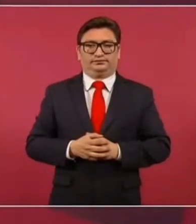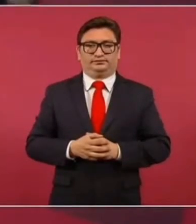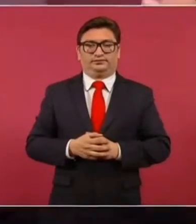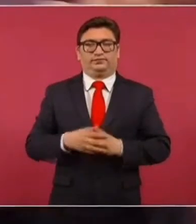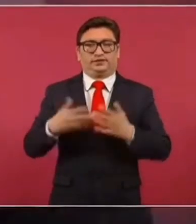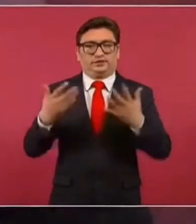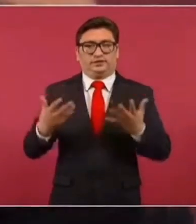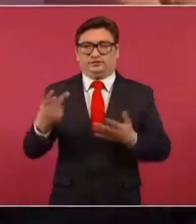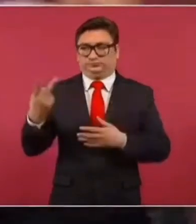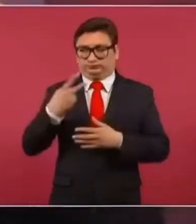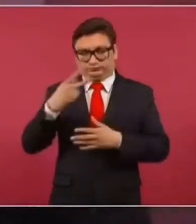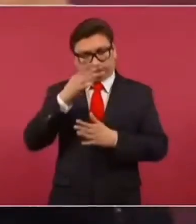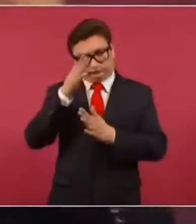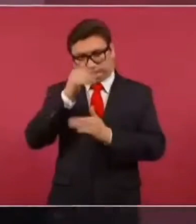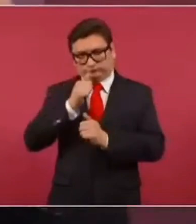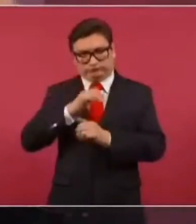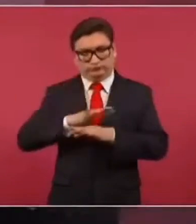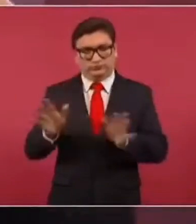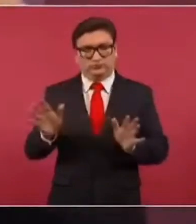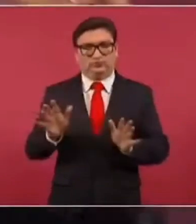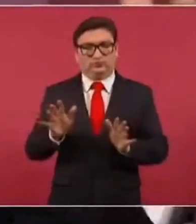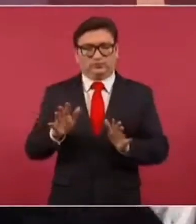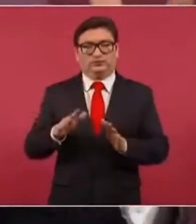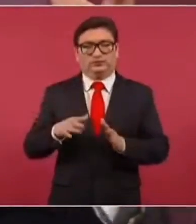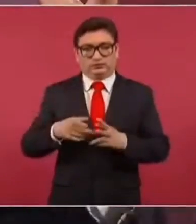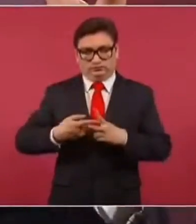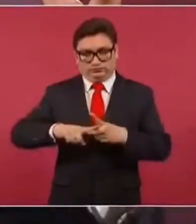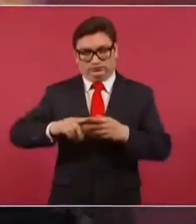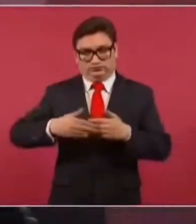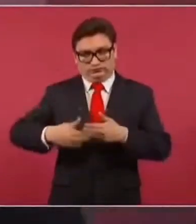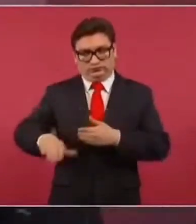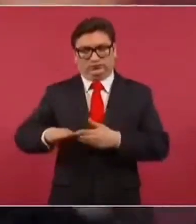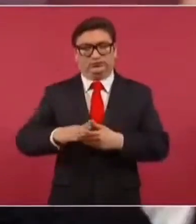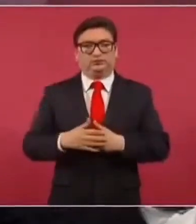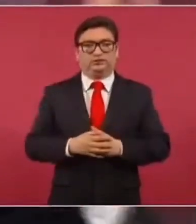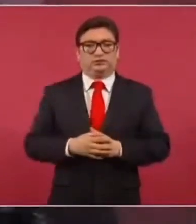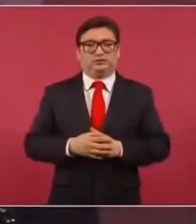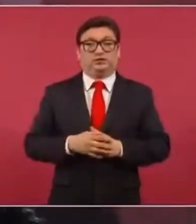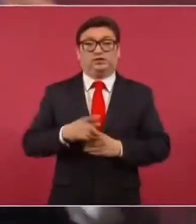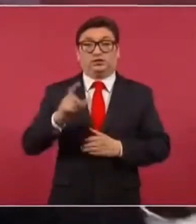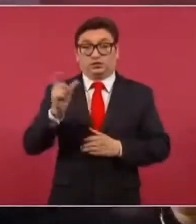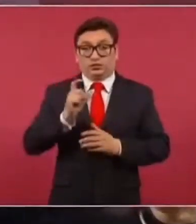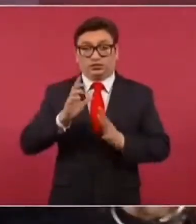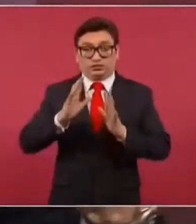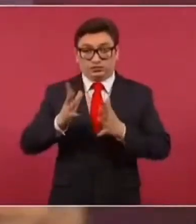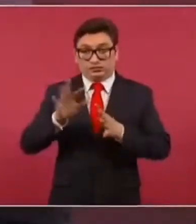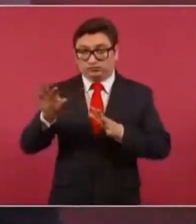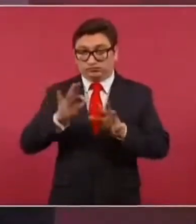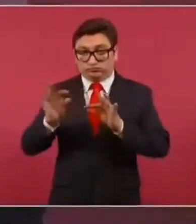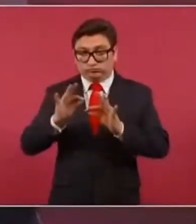Entonces quedamos ya, vamos a empezar, y cuando se tengan